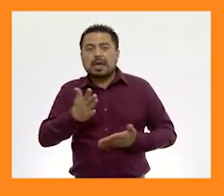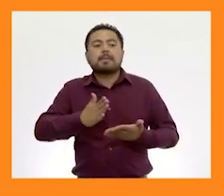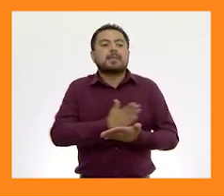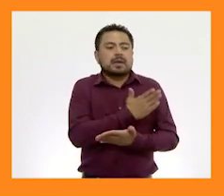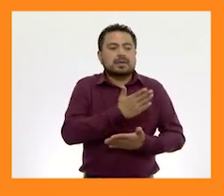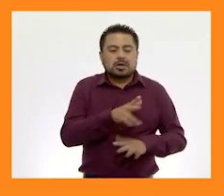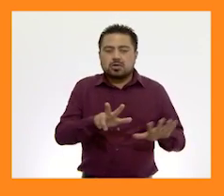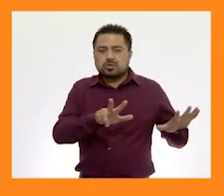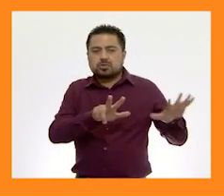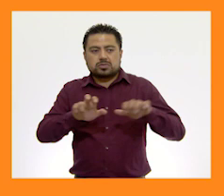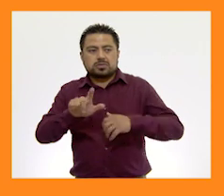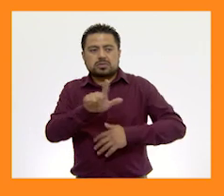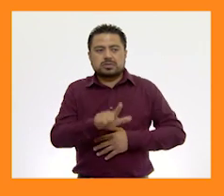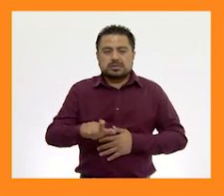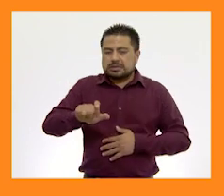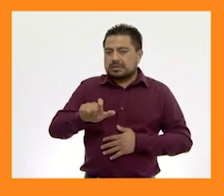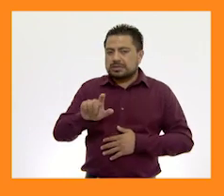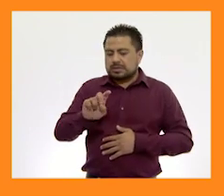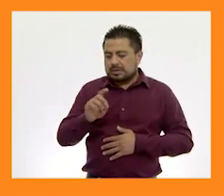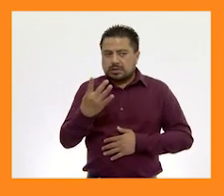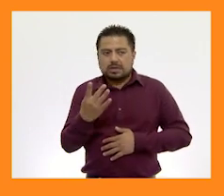800-288-6688 y